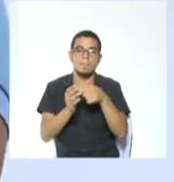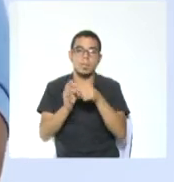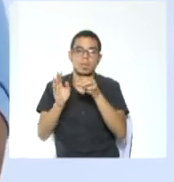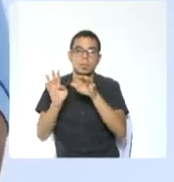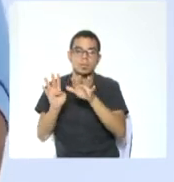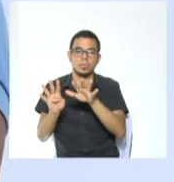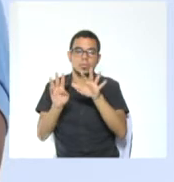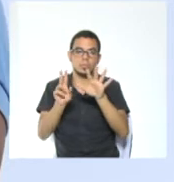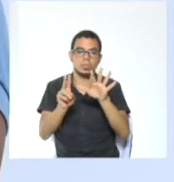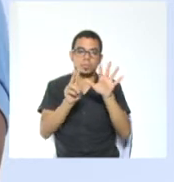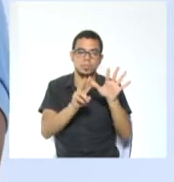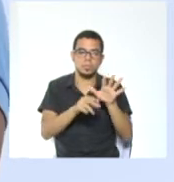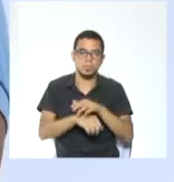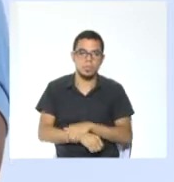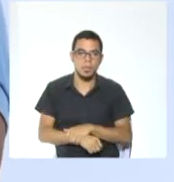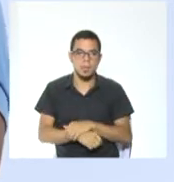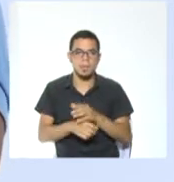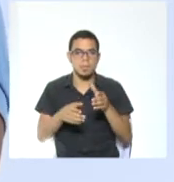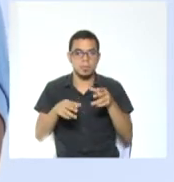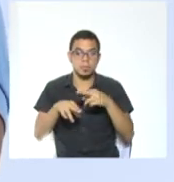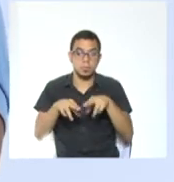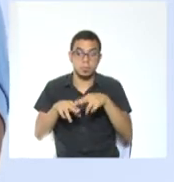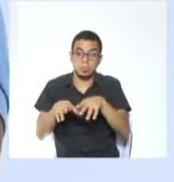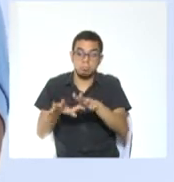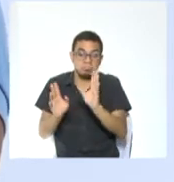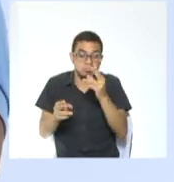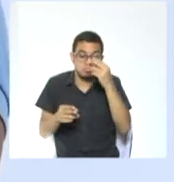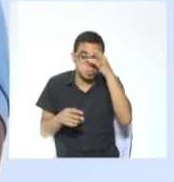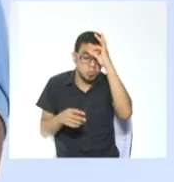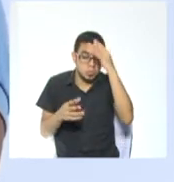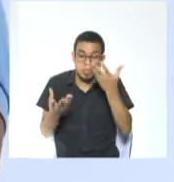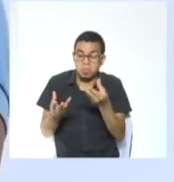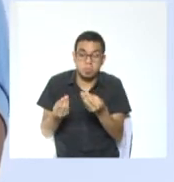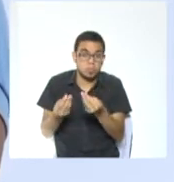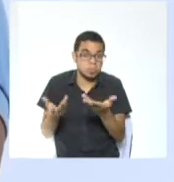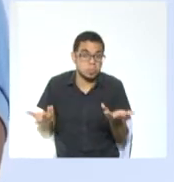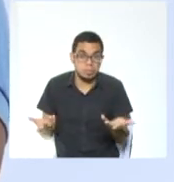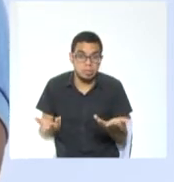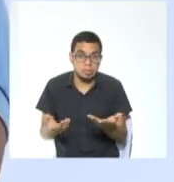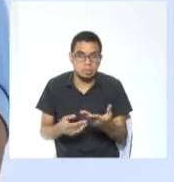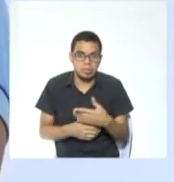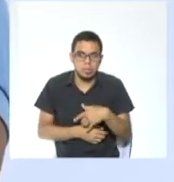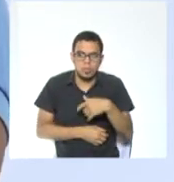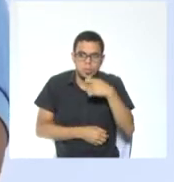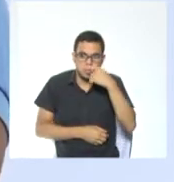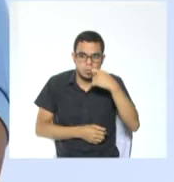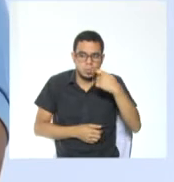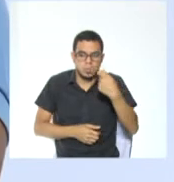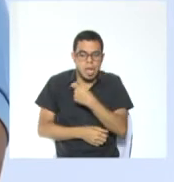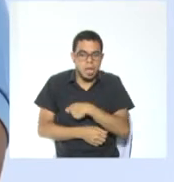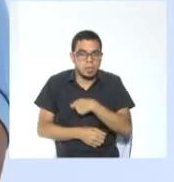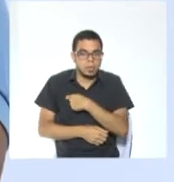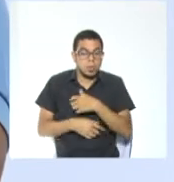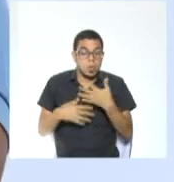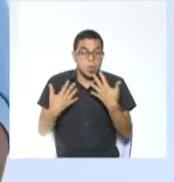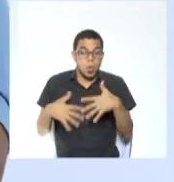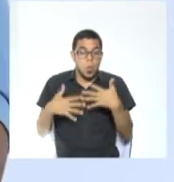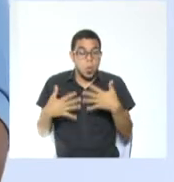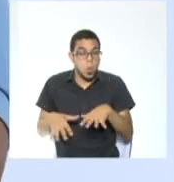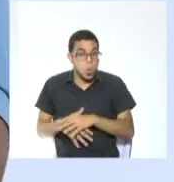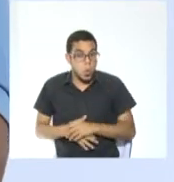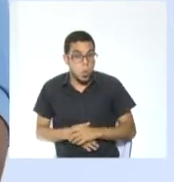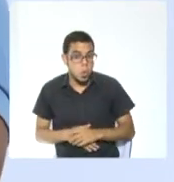octubre de 1777. De su infancia se conoce poco. Fue un niño con un carácter poco